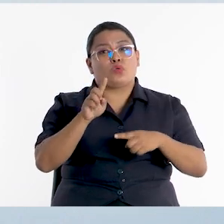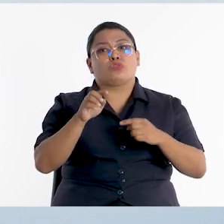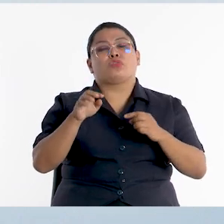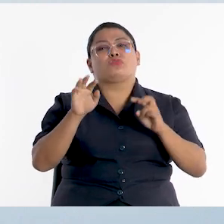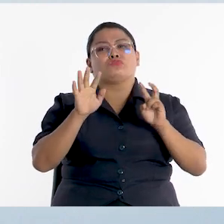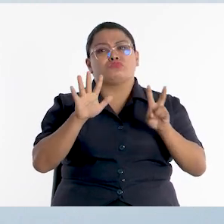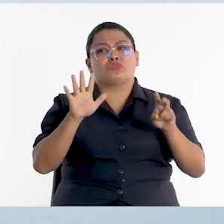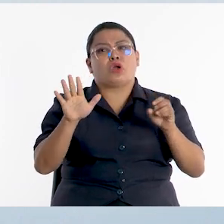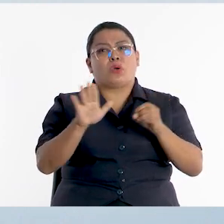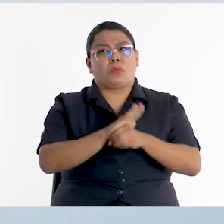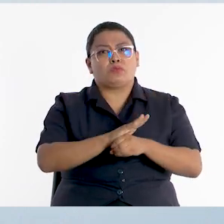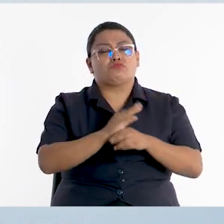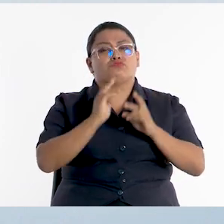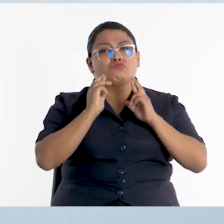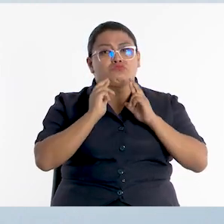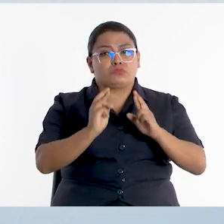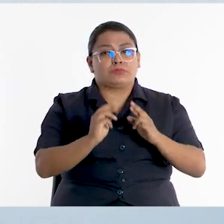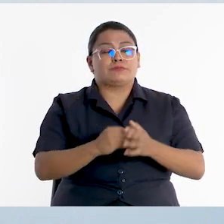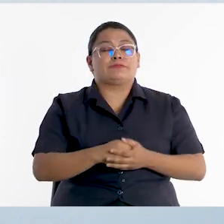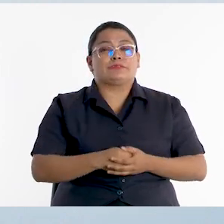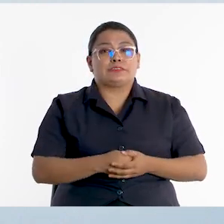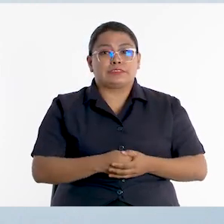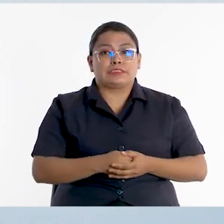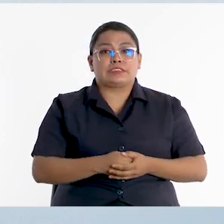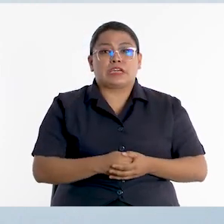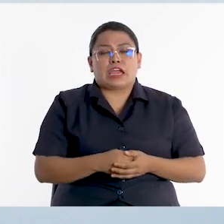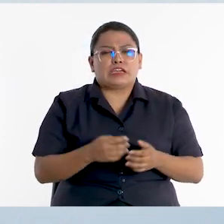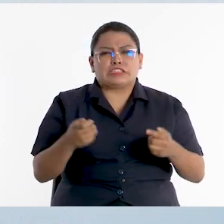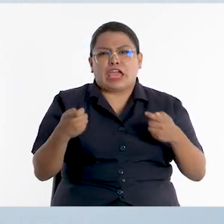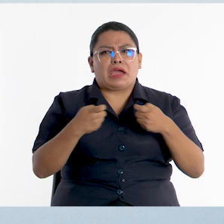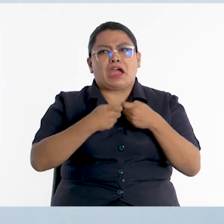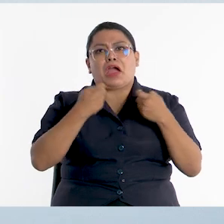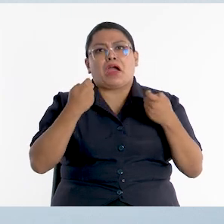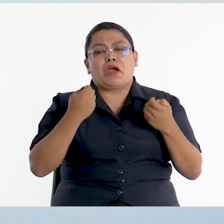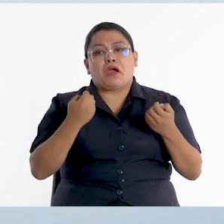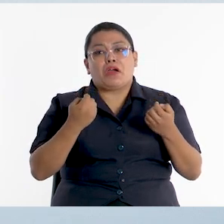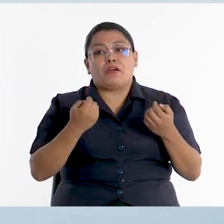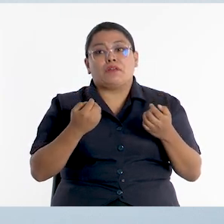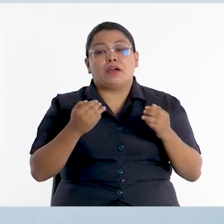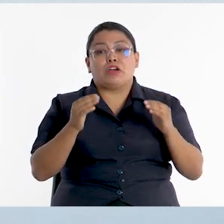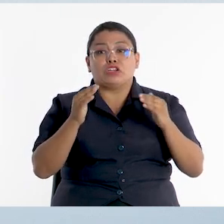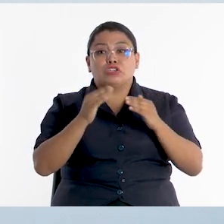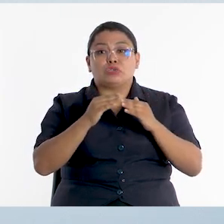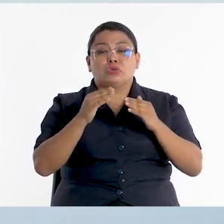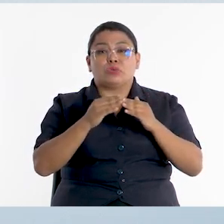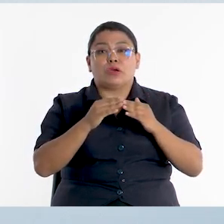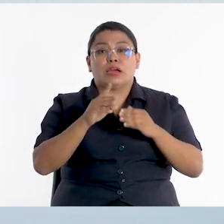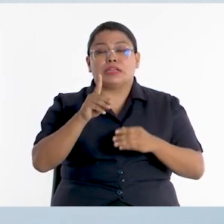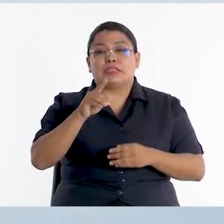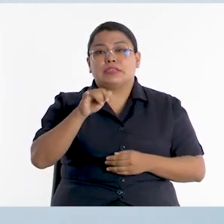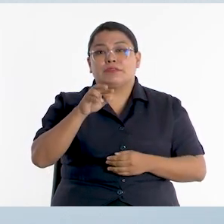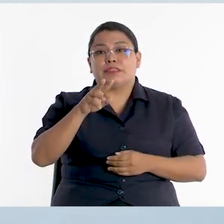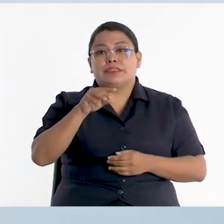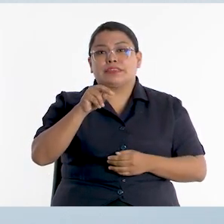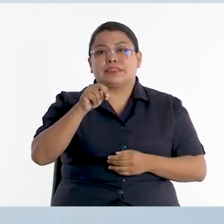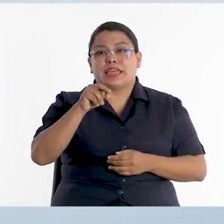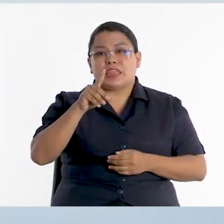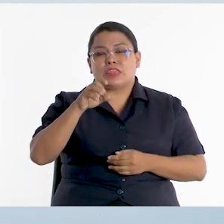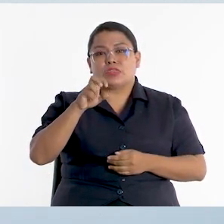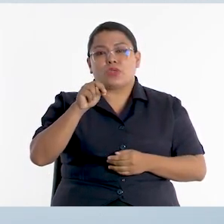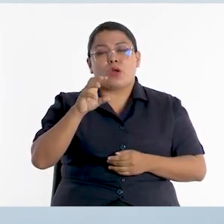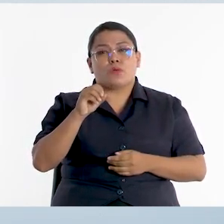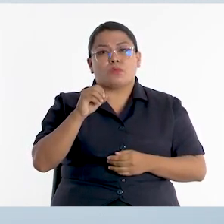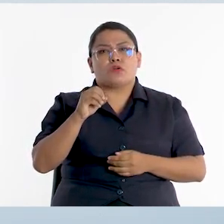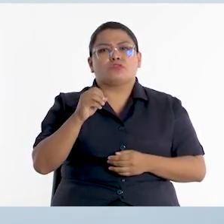el cociente y le suma el residuo. Si el resultado de esta operación es igual al